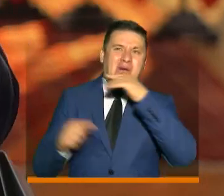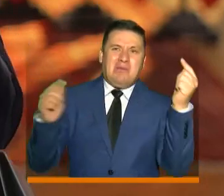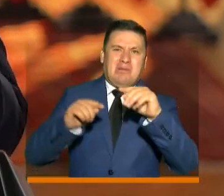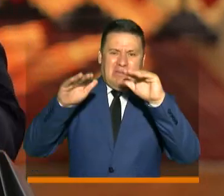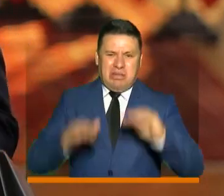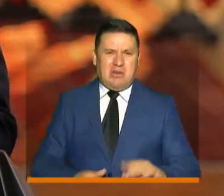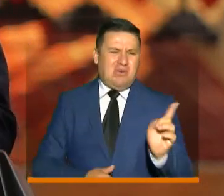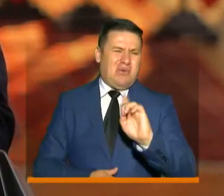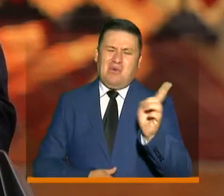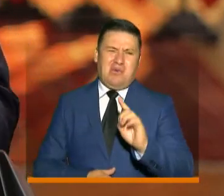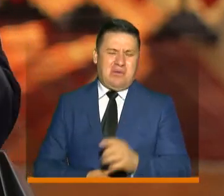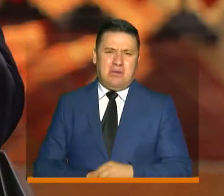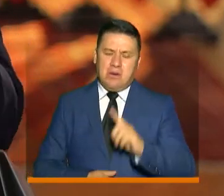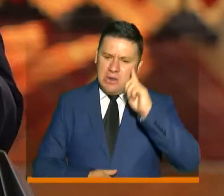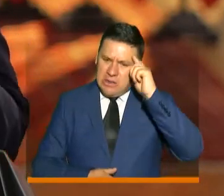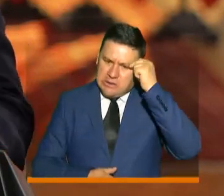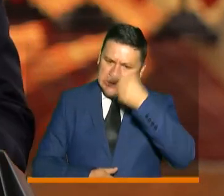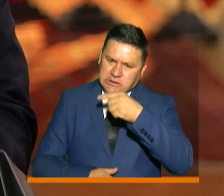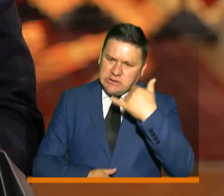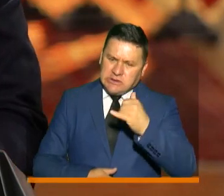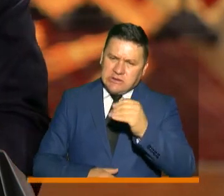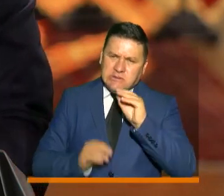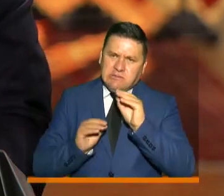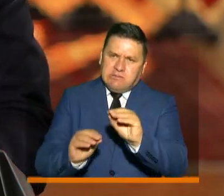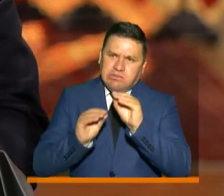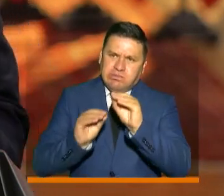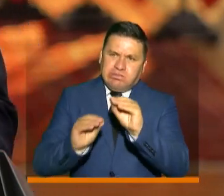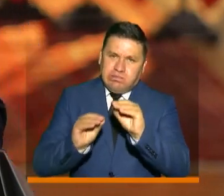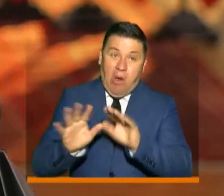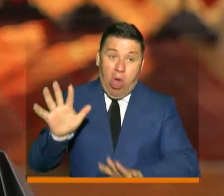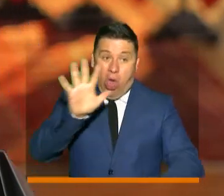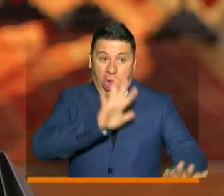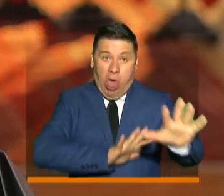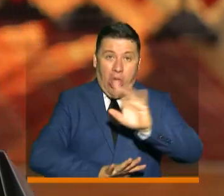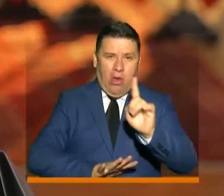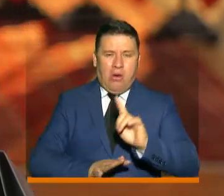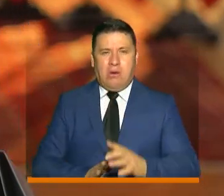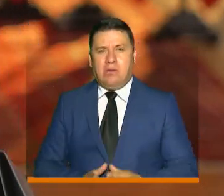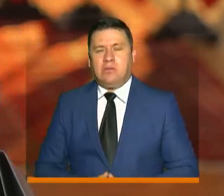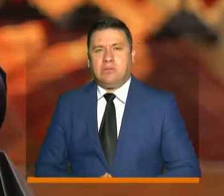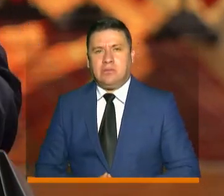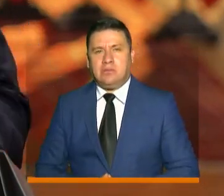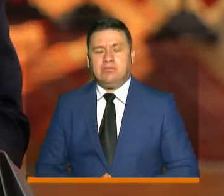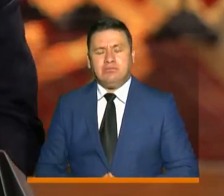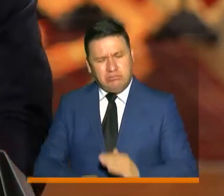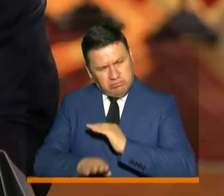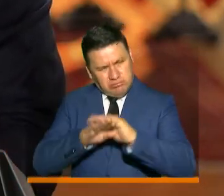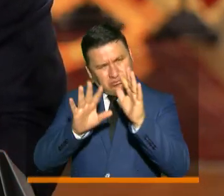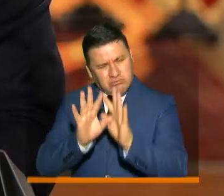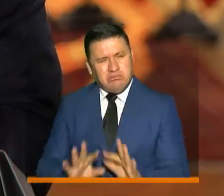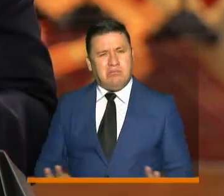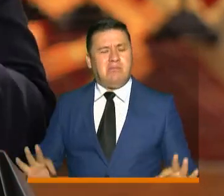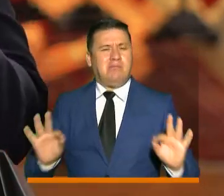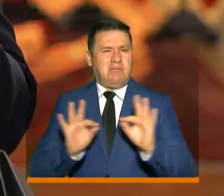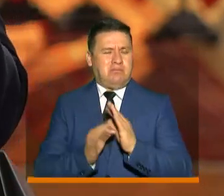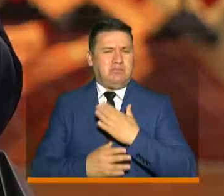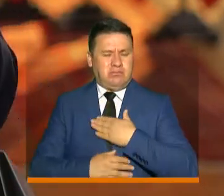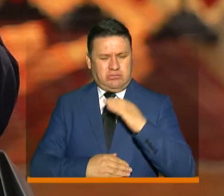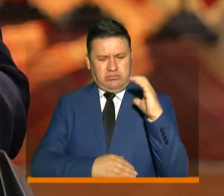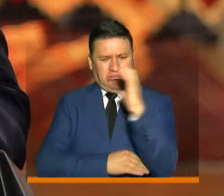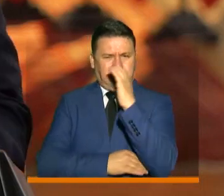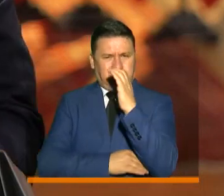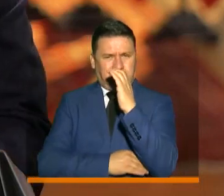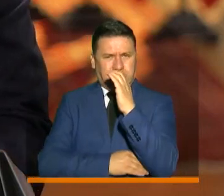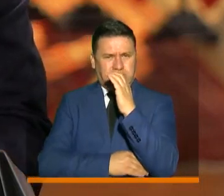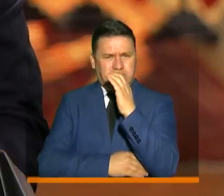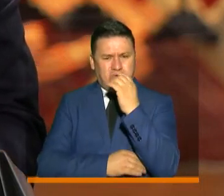que seamos recordados por ser pedagogos y no demagogos los invito a que sobresalga esa colombia de la